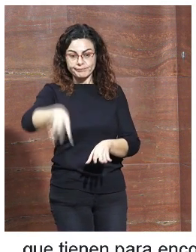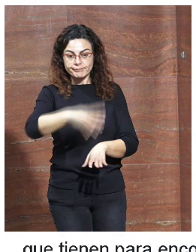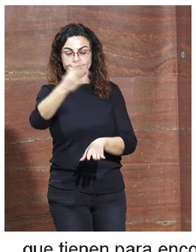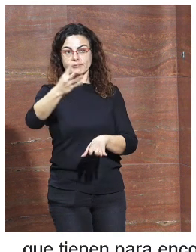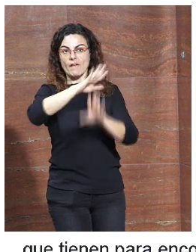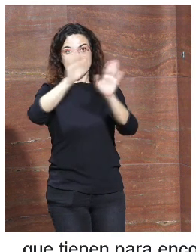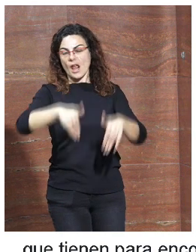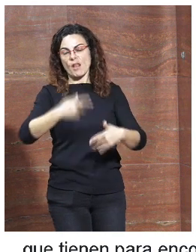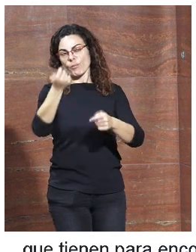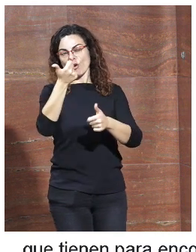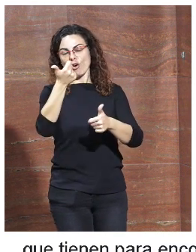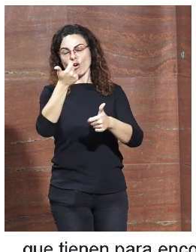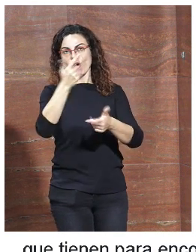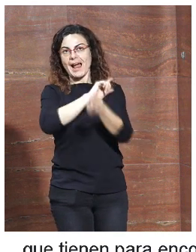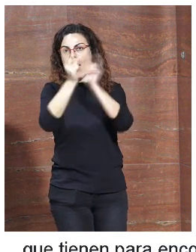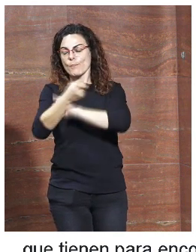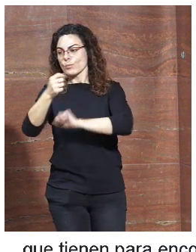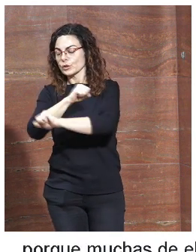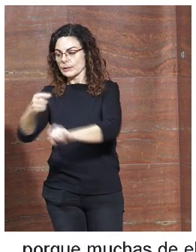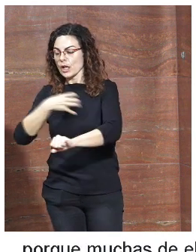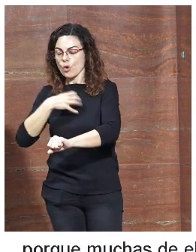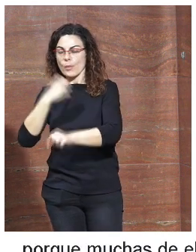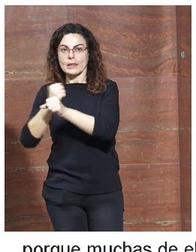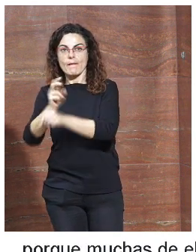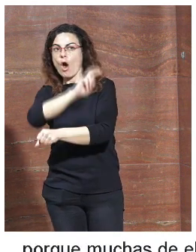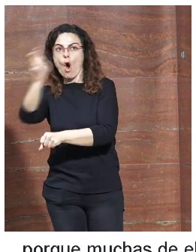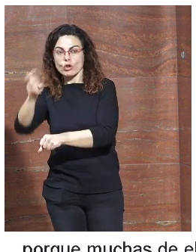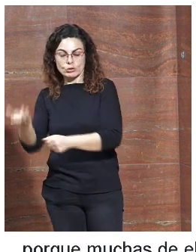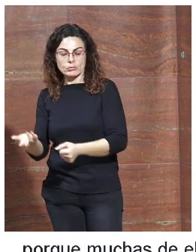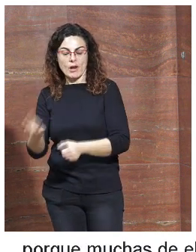que todo es un cúmulo de